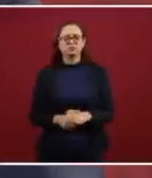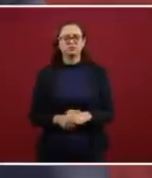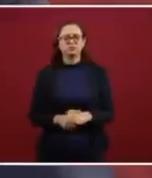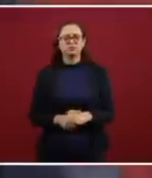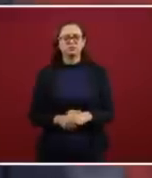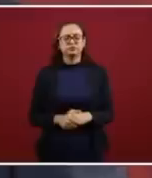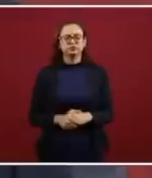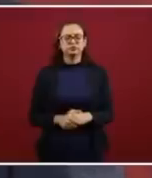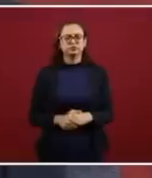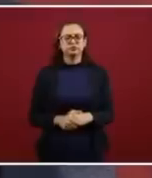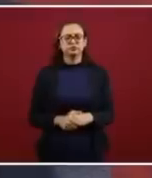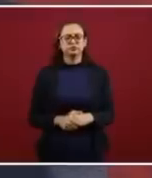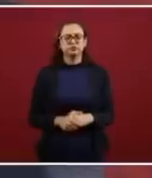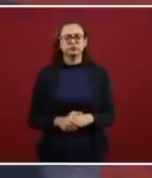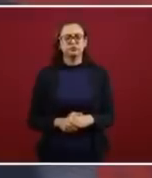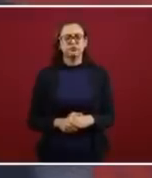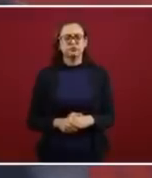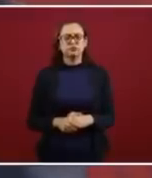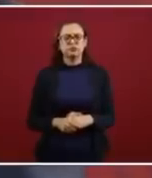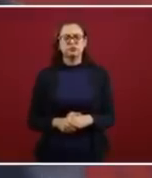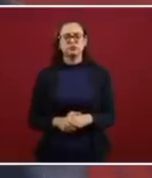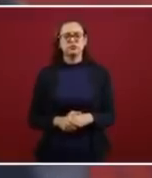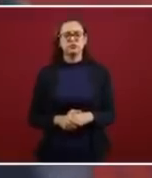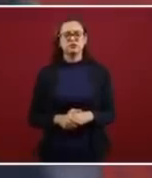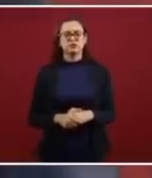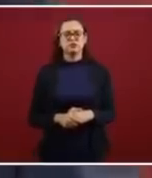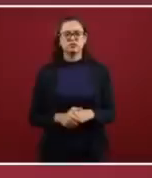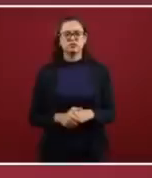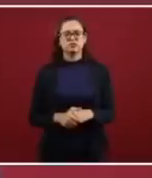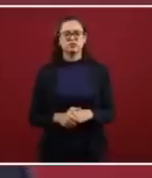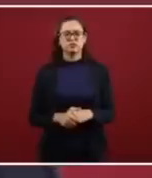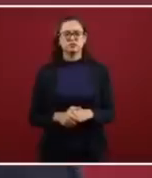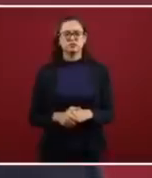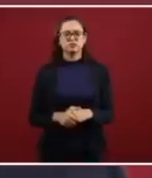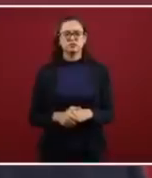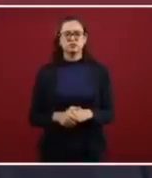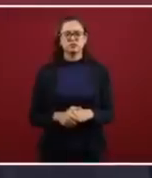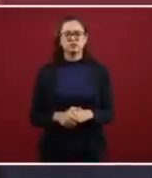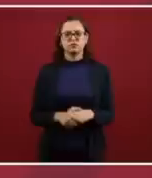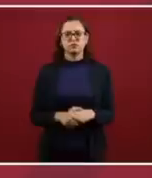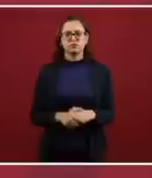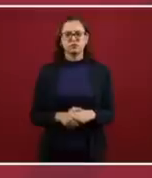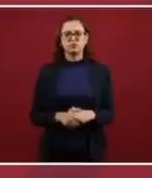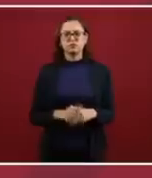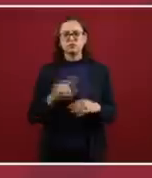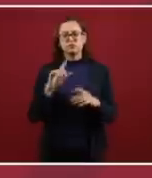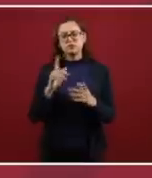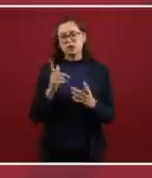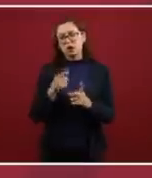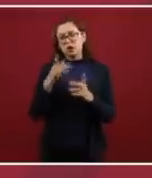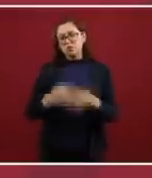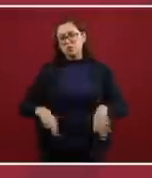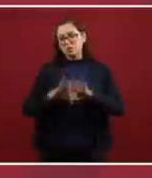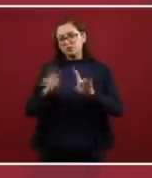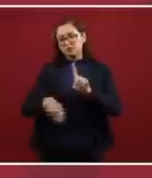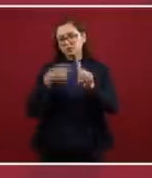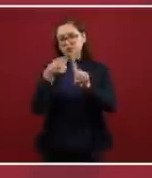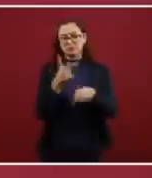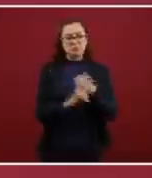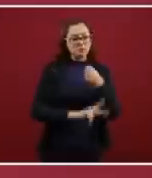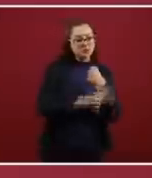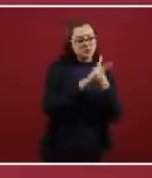cooperación para buscar desarrollar a los dos países